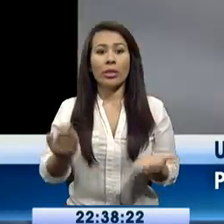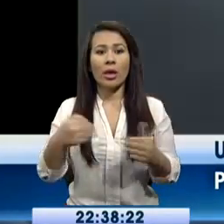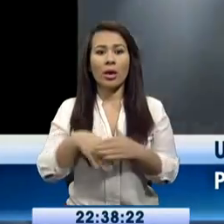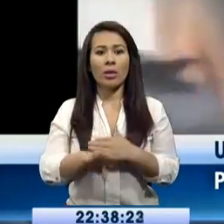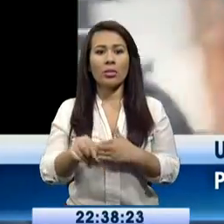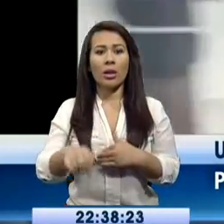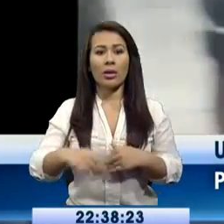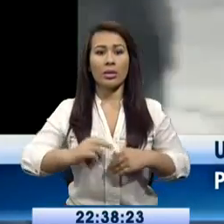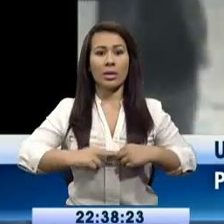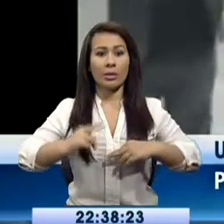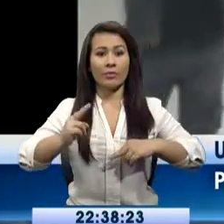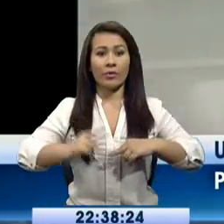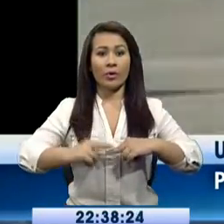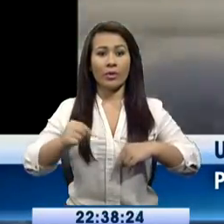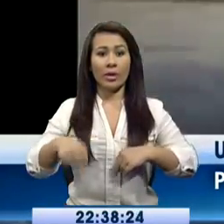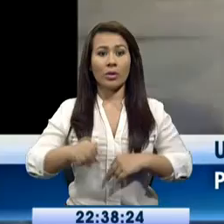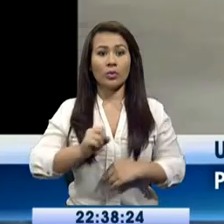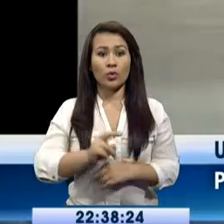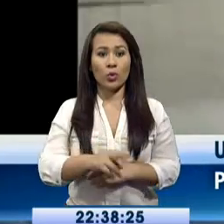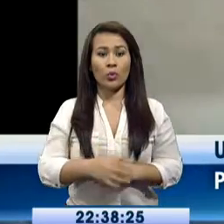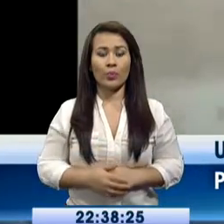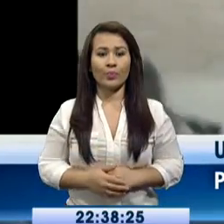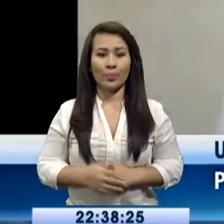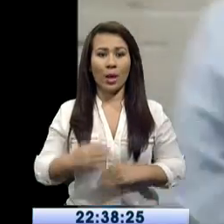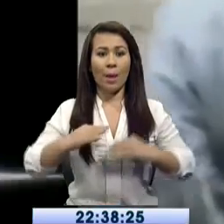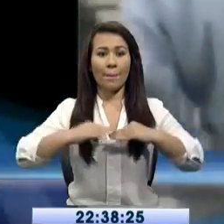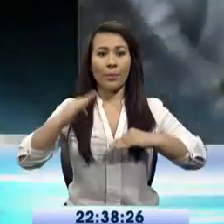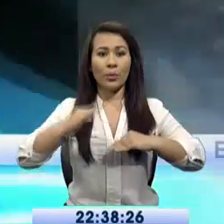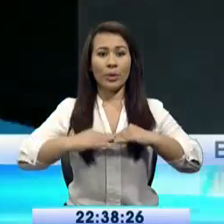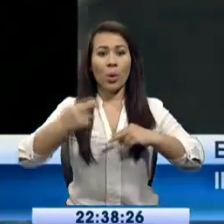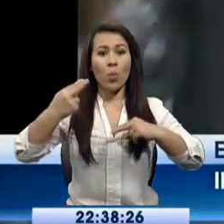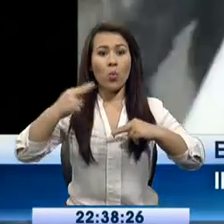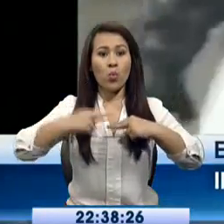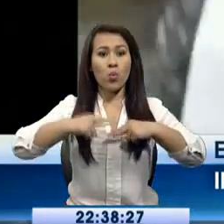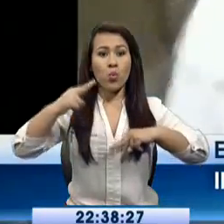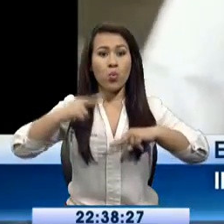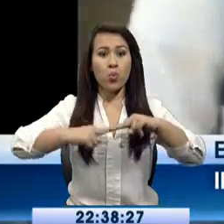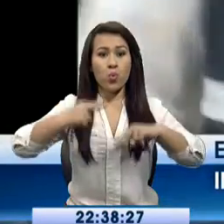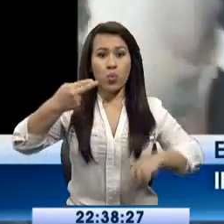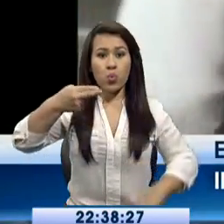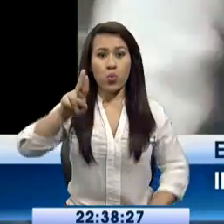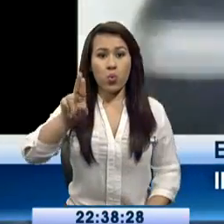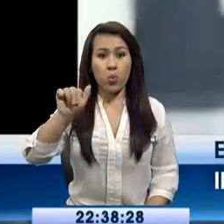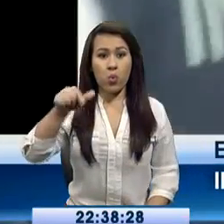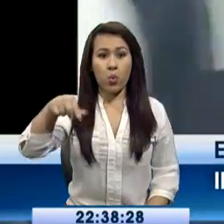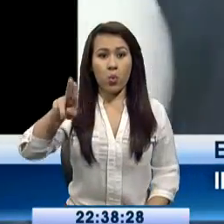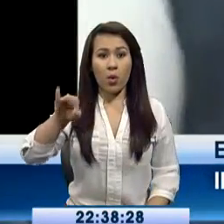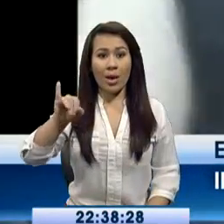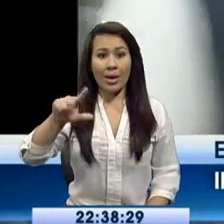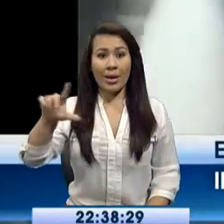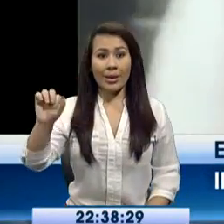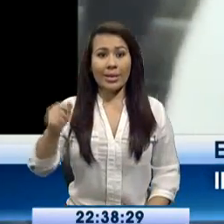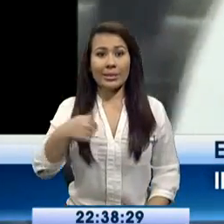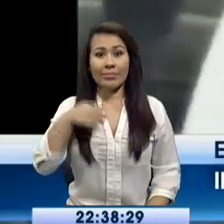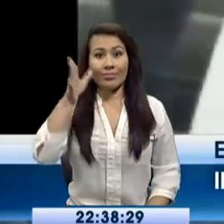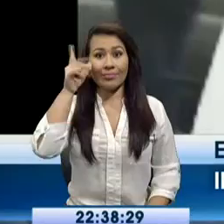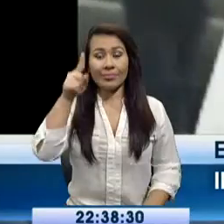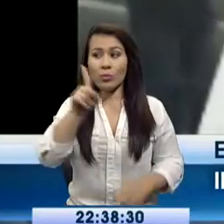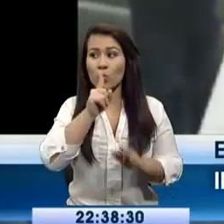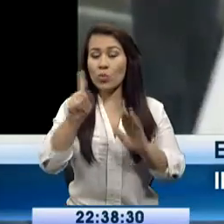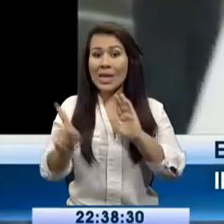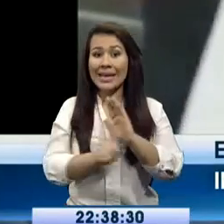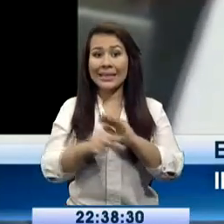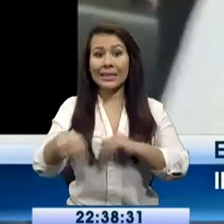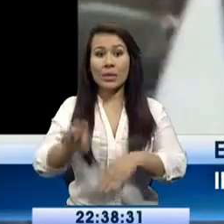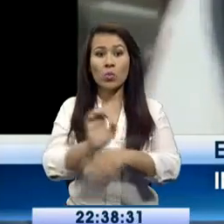las autoridades ecuatorianas sobre el puente internacional de Huaquillas. De las investigaciones presumen que se refugiaba en Ecuador